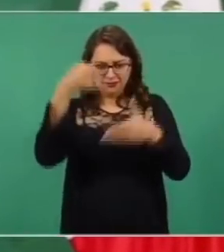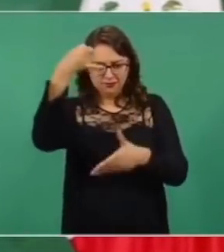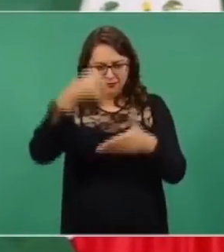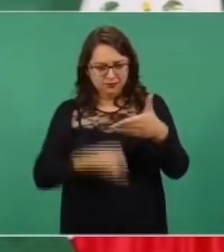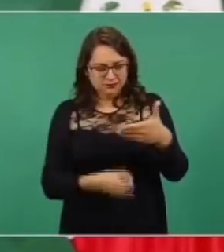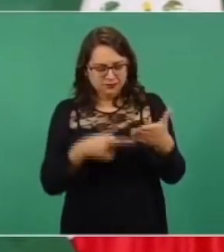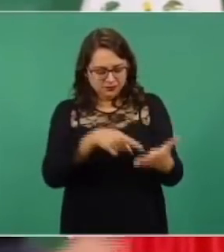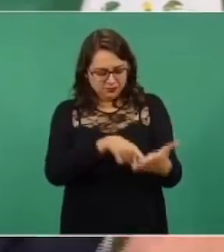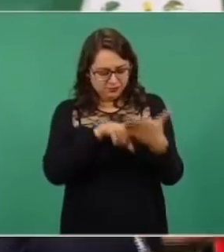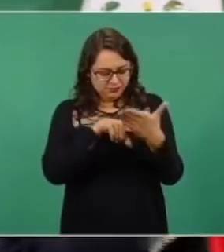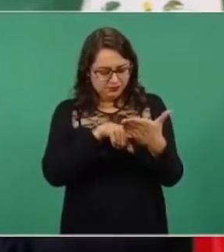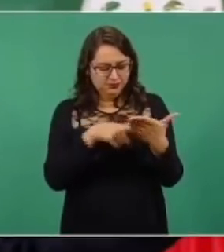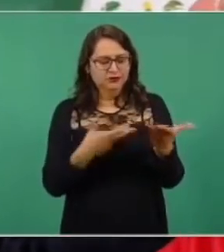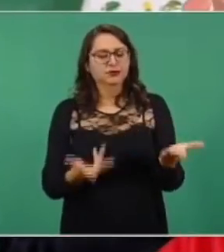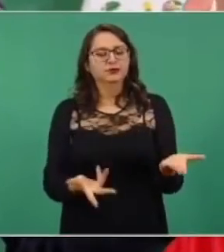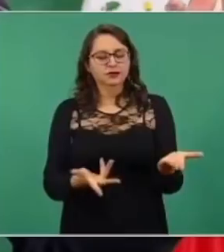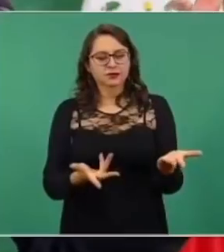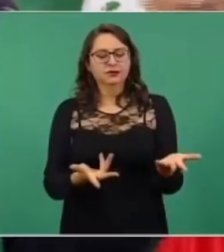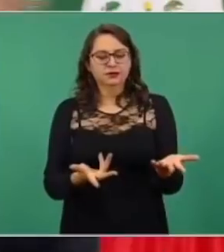de que